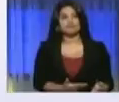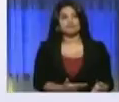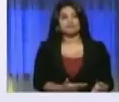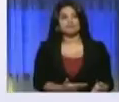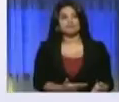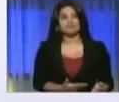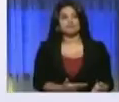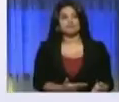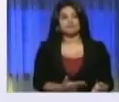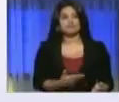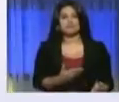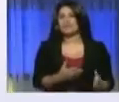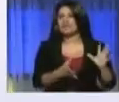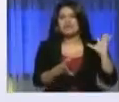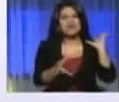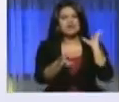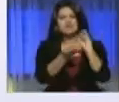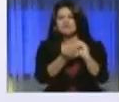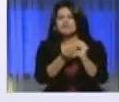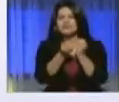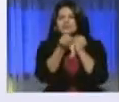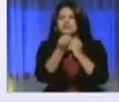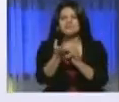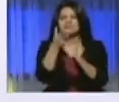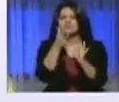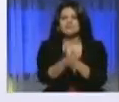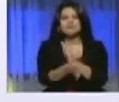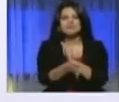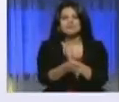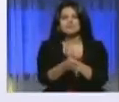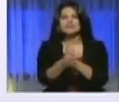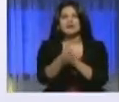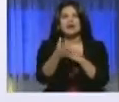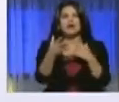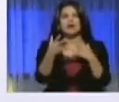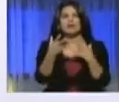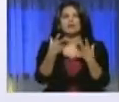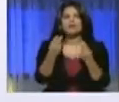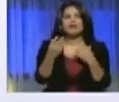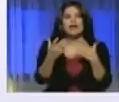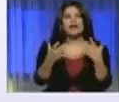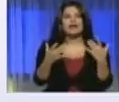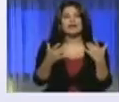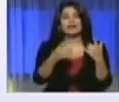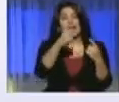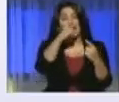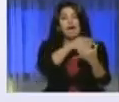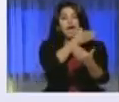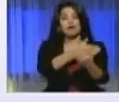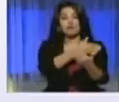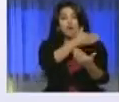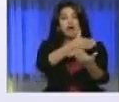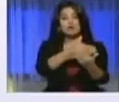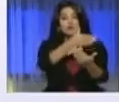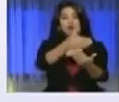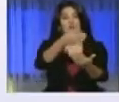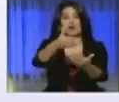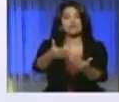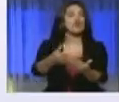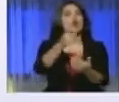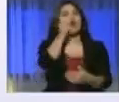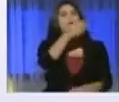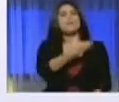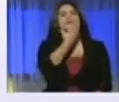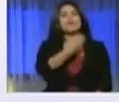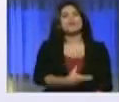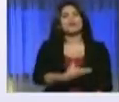Pudiéramos resumirlo en varios eventos de la historia. Fidel en el Bogotazo,